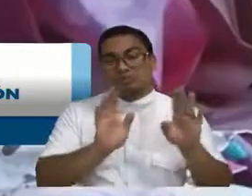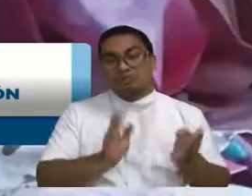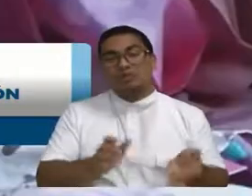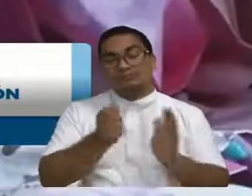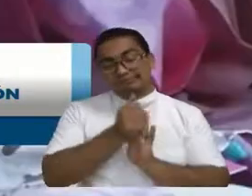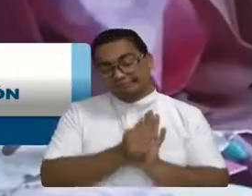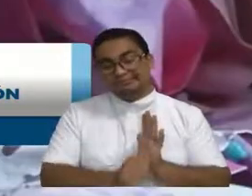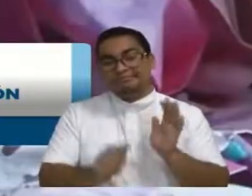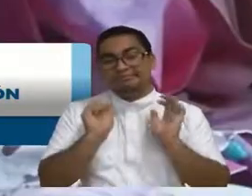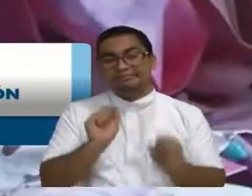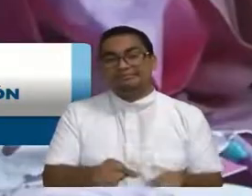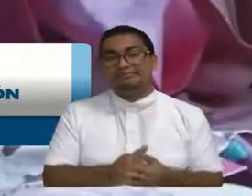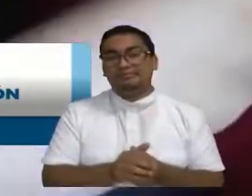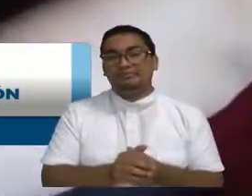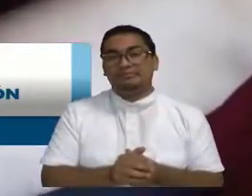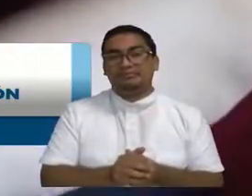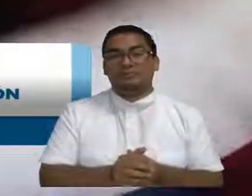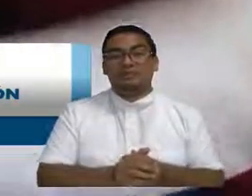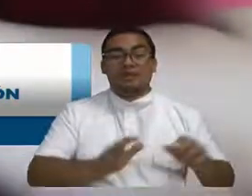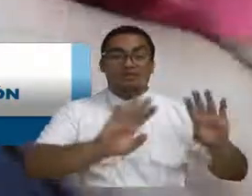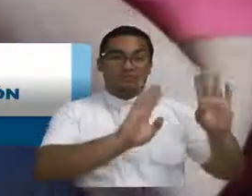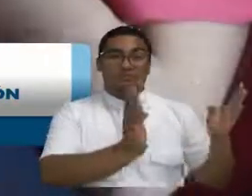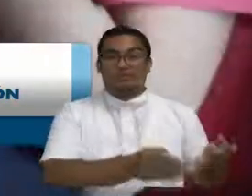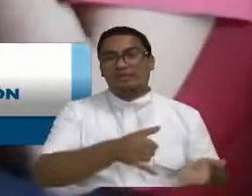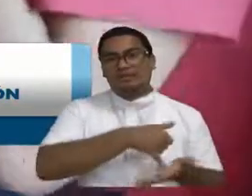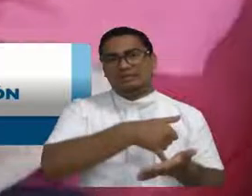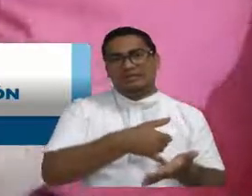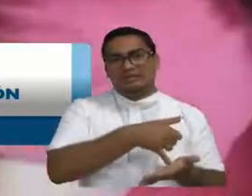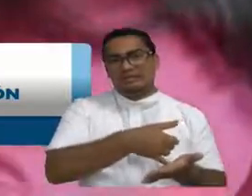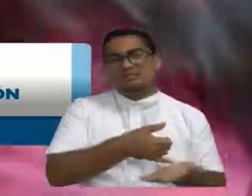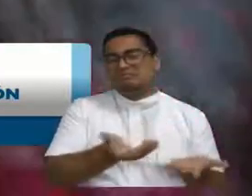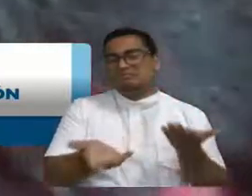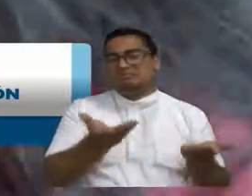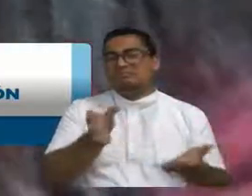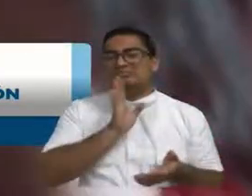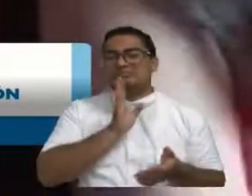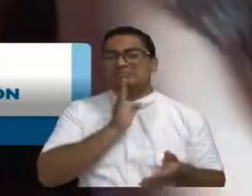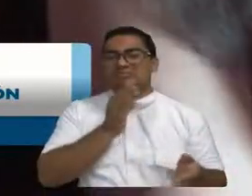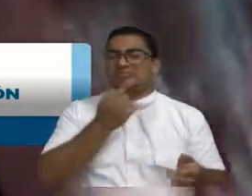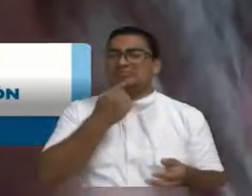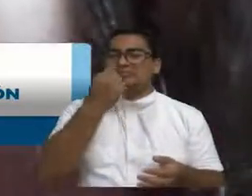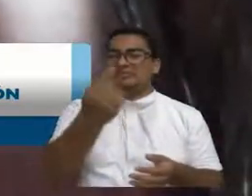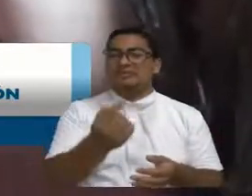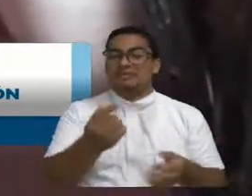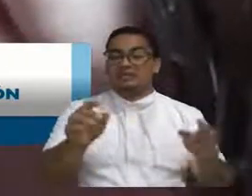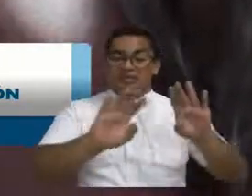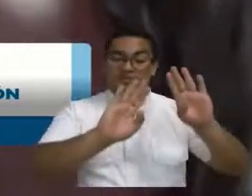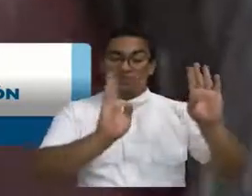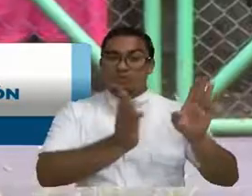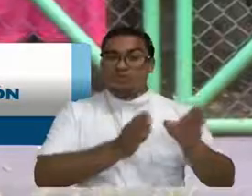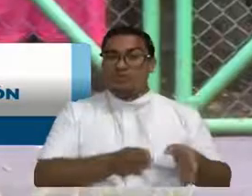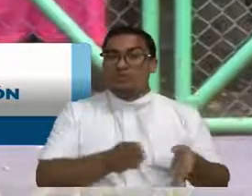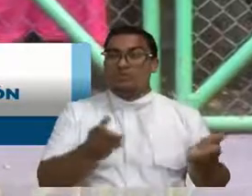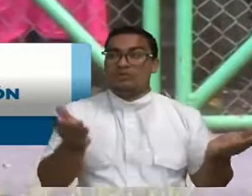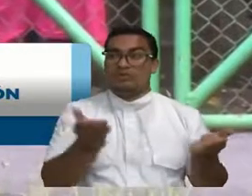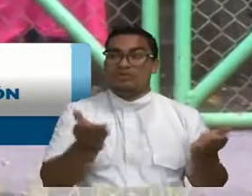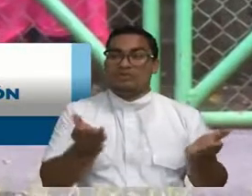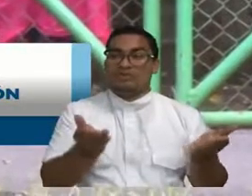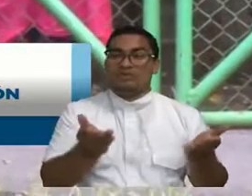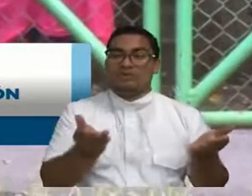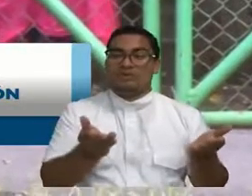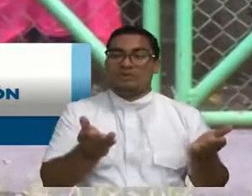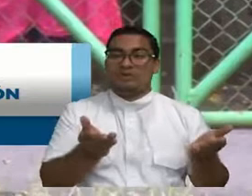Son factores predisponentes. Y en una mujer vulnerable, cuando hablo de vulnerable, es aquella mujer que genéticamente viene